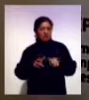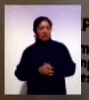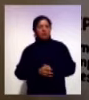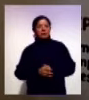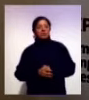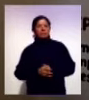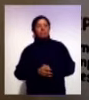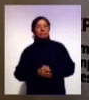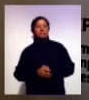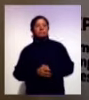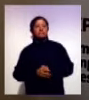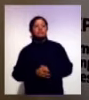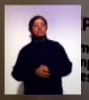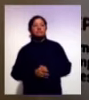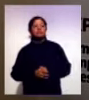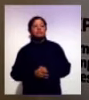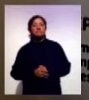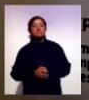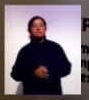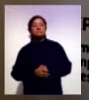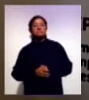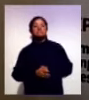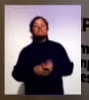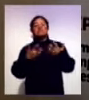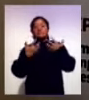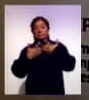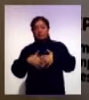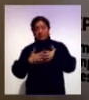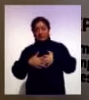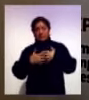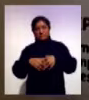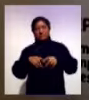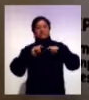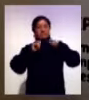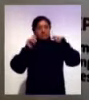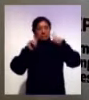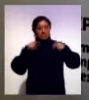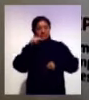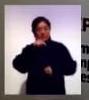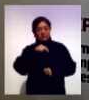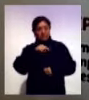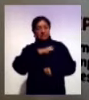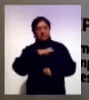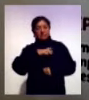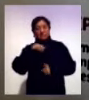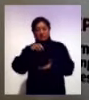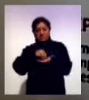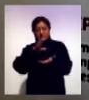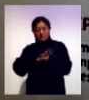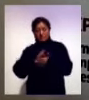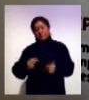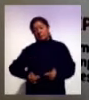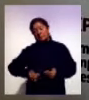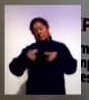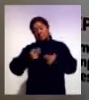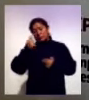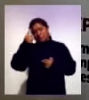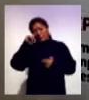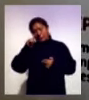sean preferiblemente las empresas de Tlaxcala las que tengan estas citas de negocio y las que puedan